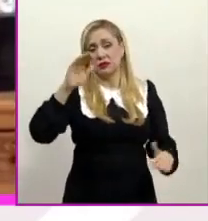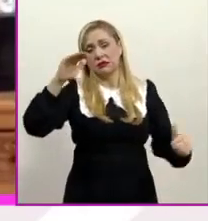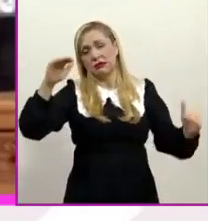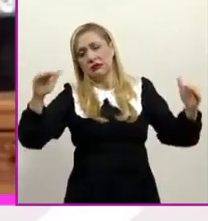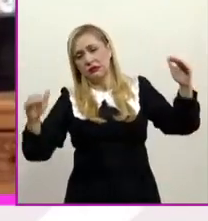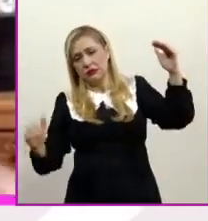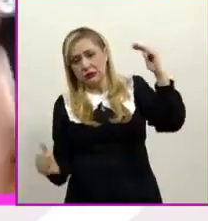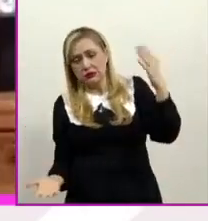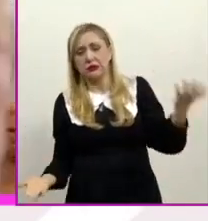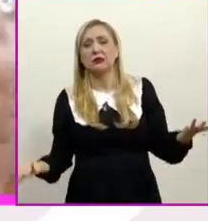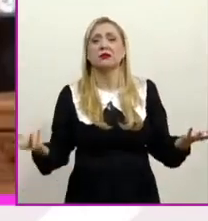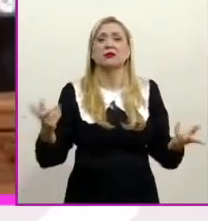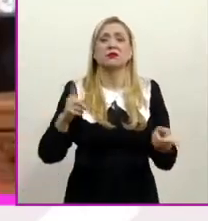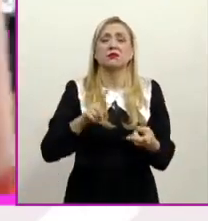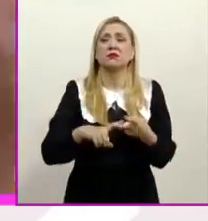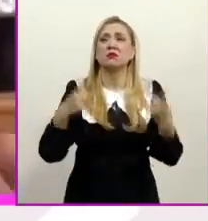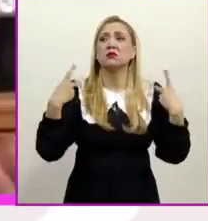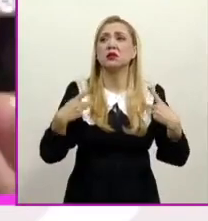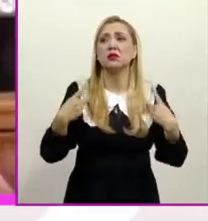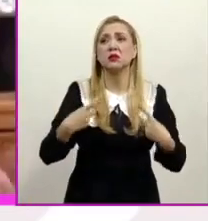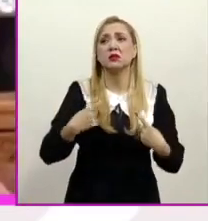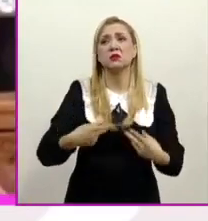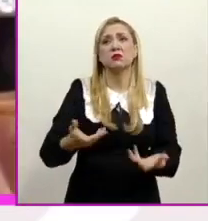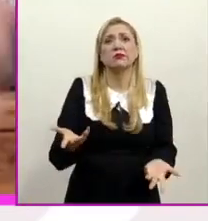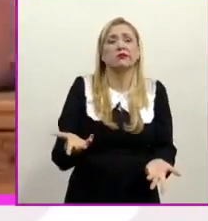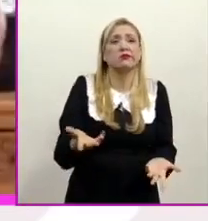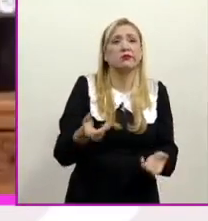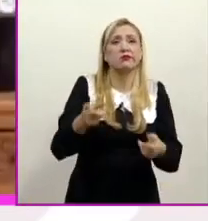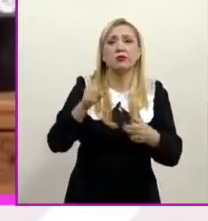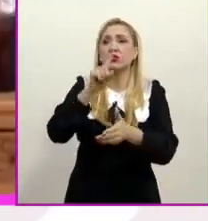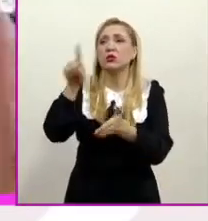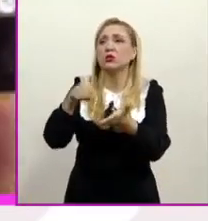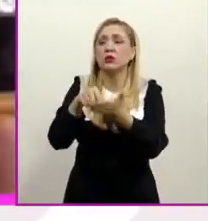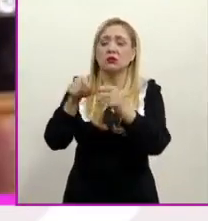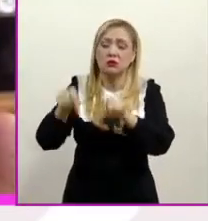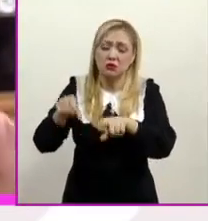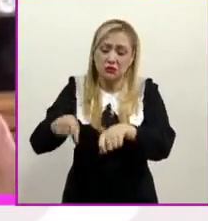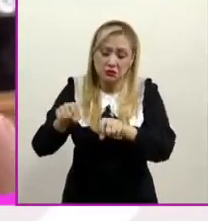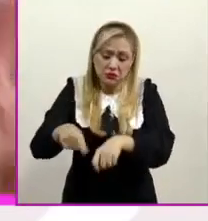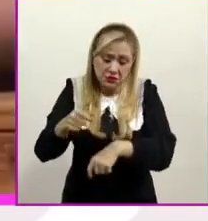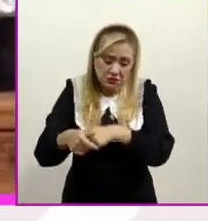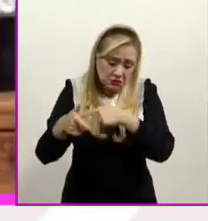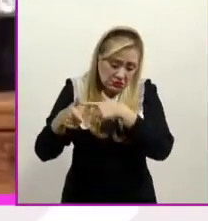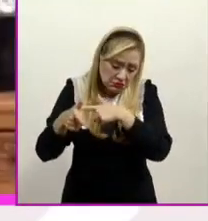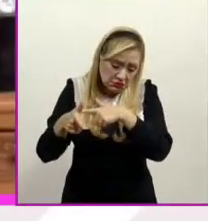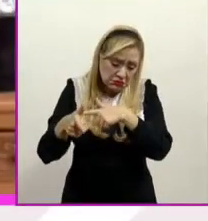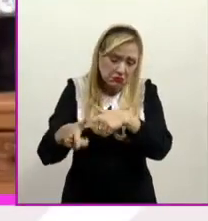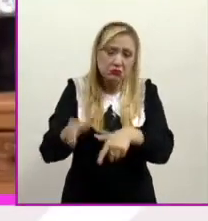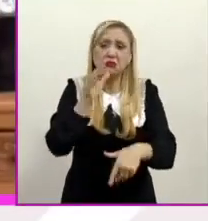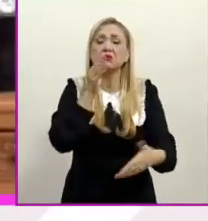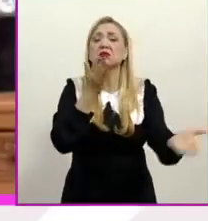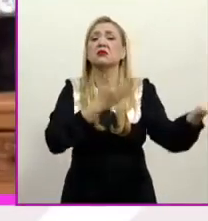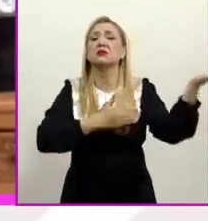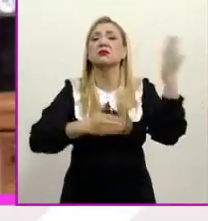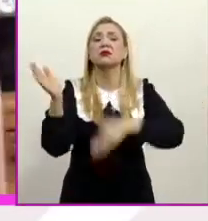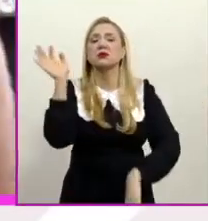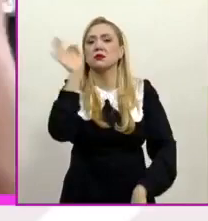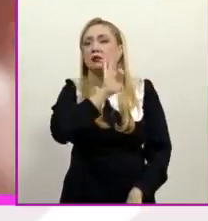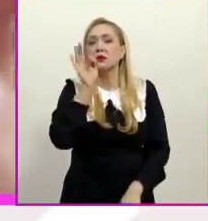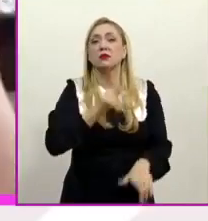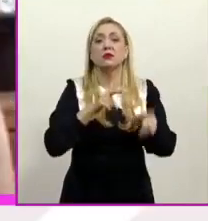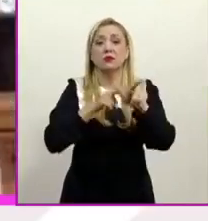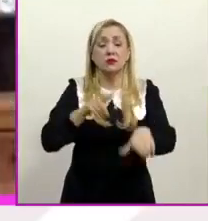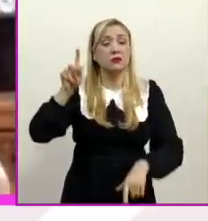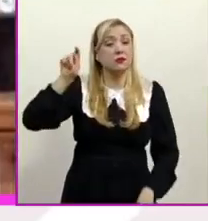falta de movilidad social, y si nosotros desde estas historias que narramos, como tú dices, a través de la pantalla, continuamos mandando